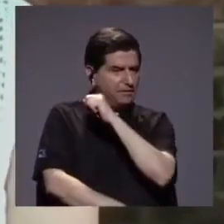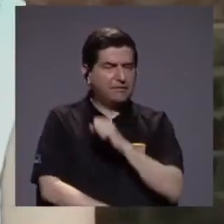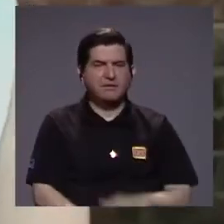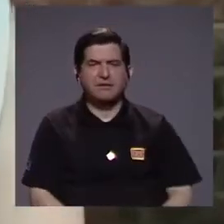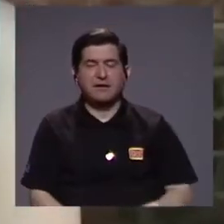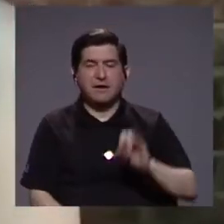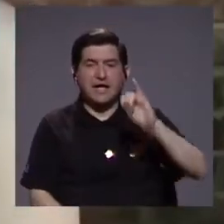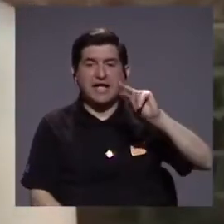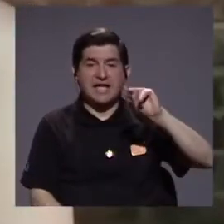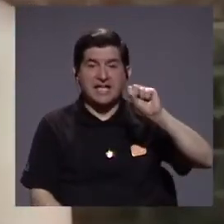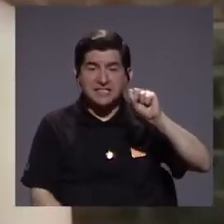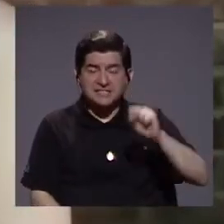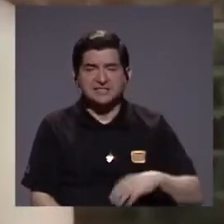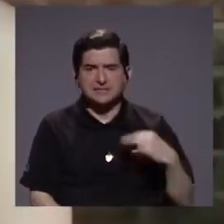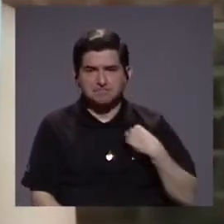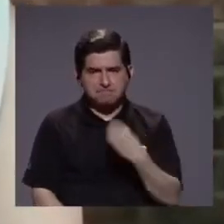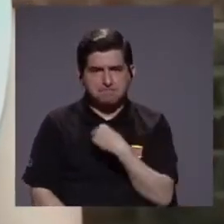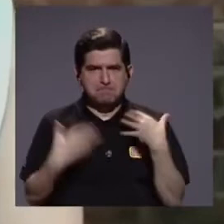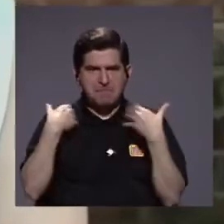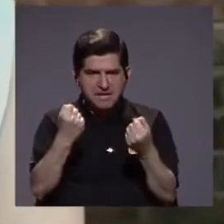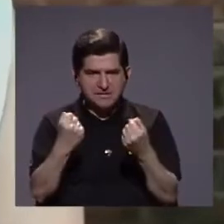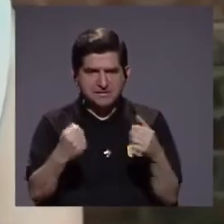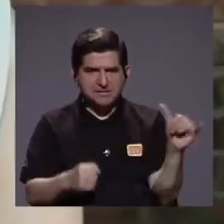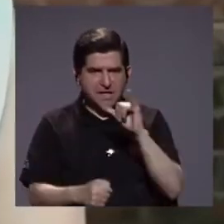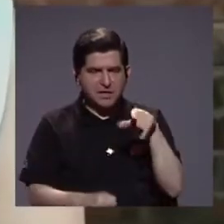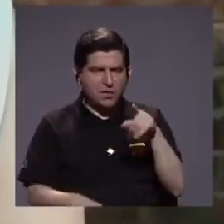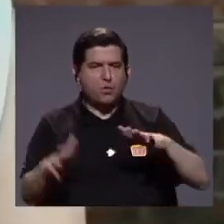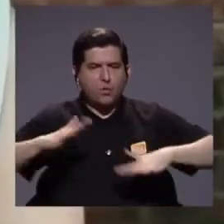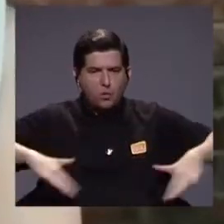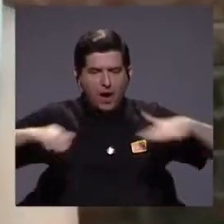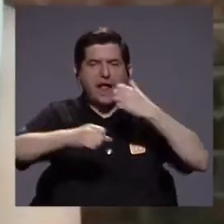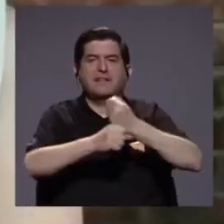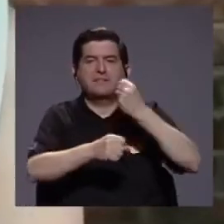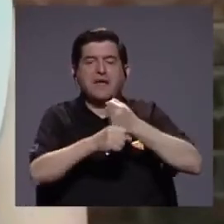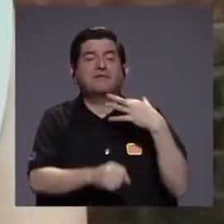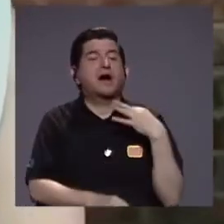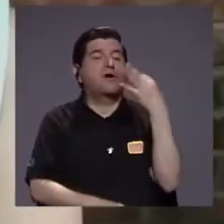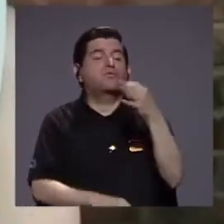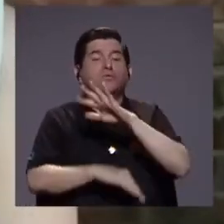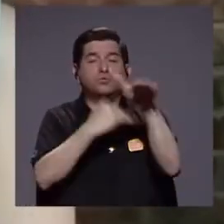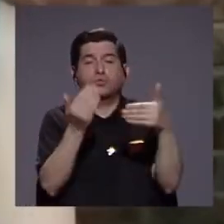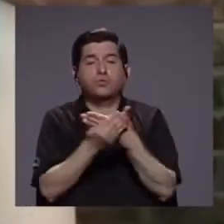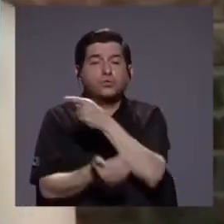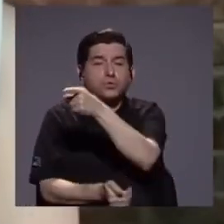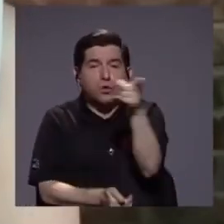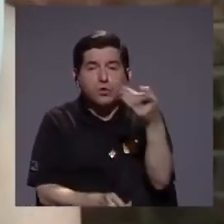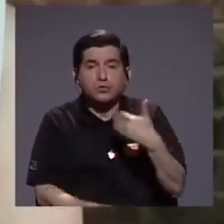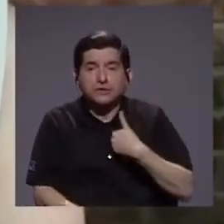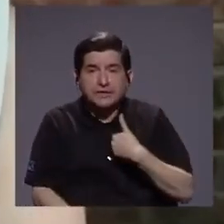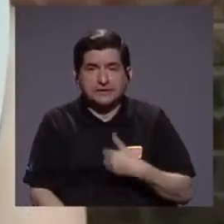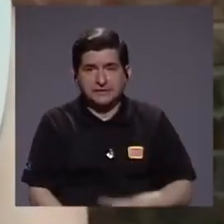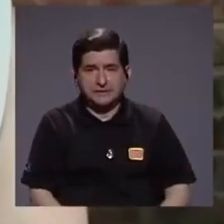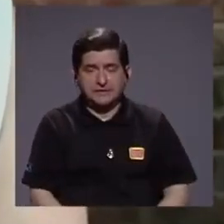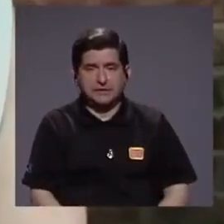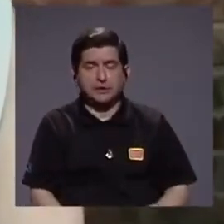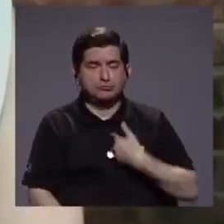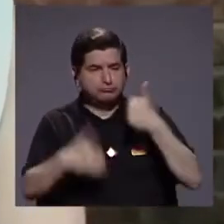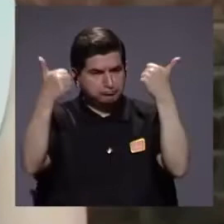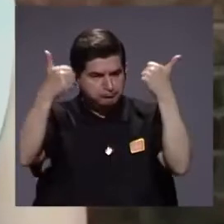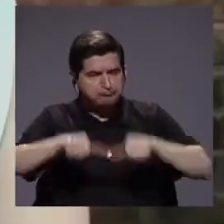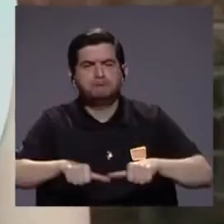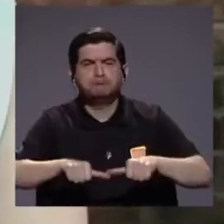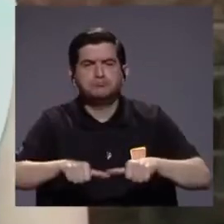el IMSS, está el Ministerio de Salud, donde también son espacios de trabajo futuro para todos ustedes. Así que totalmente de